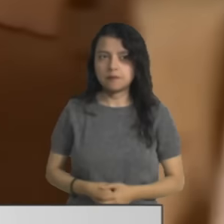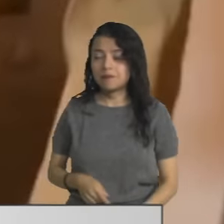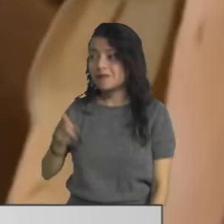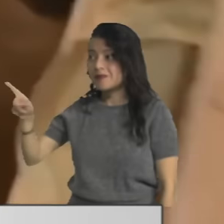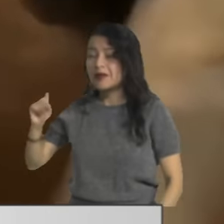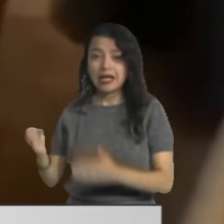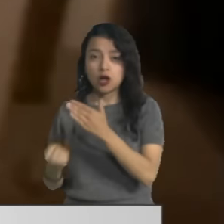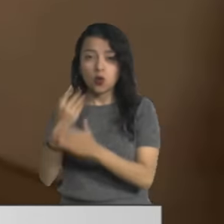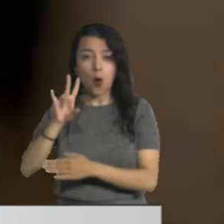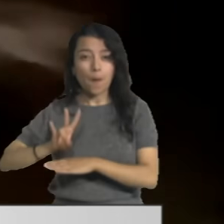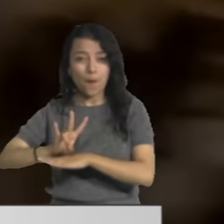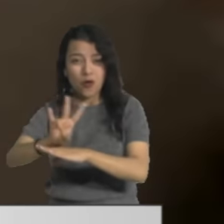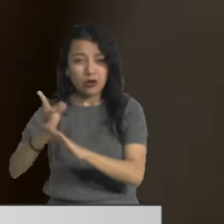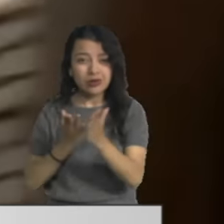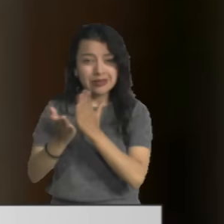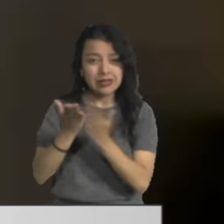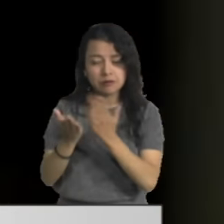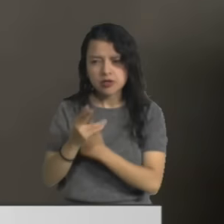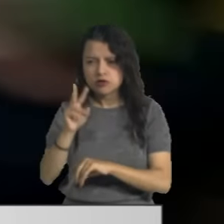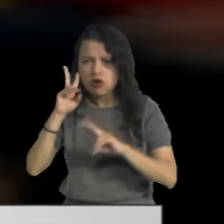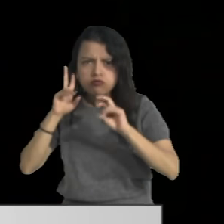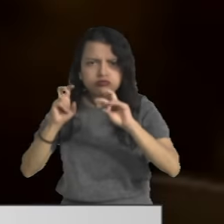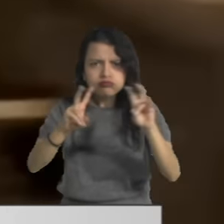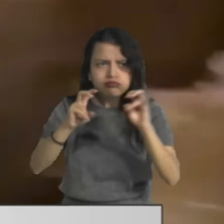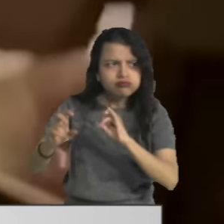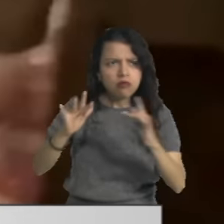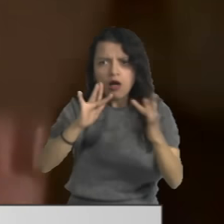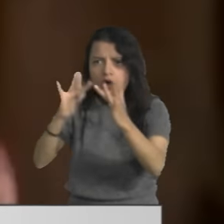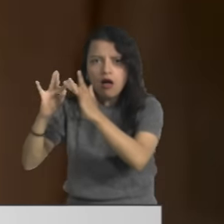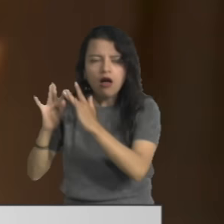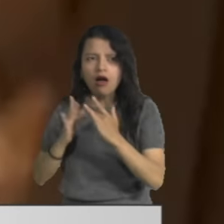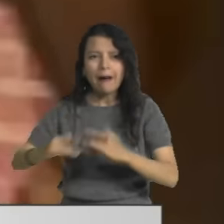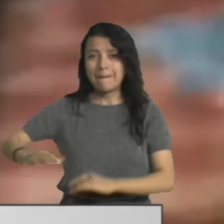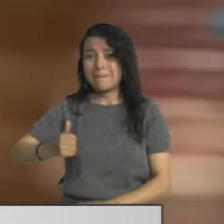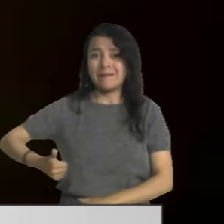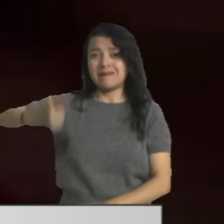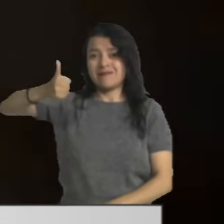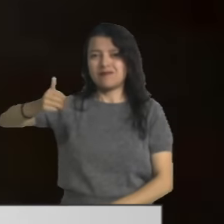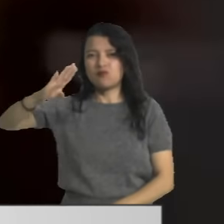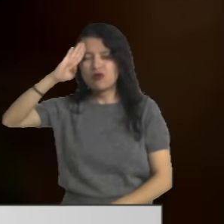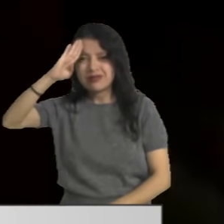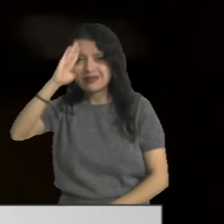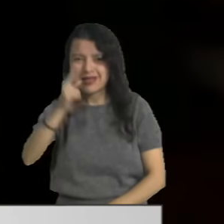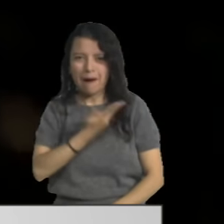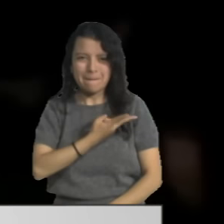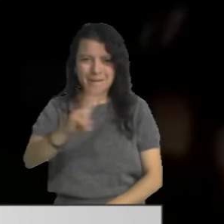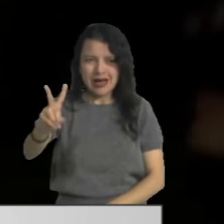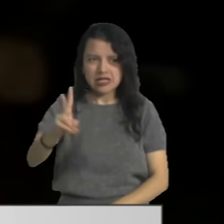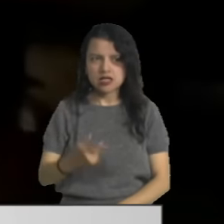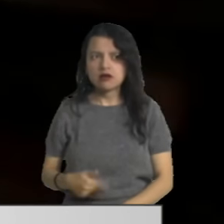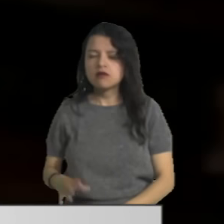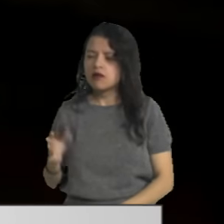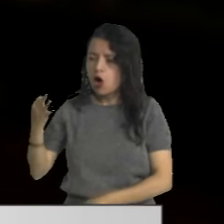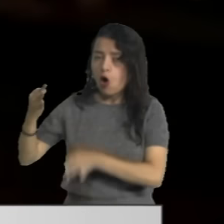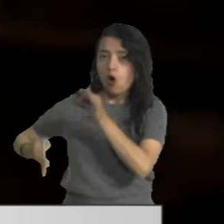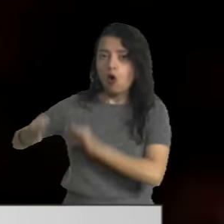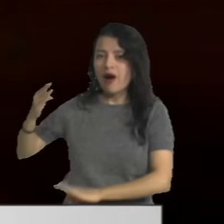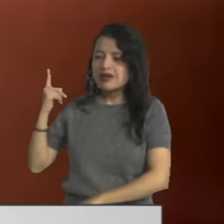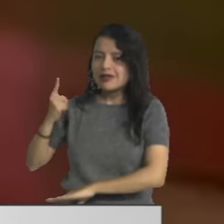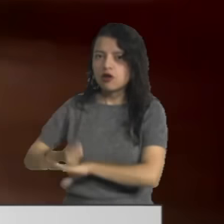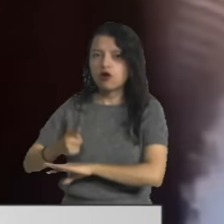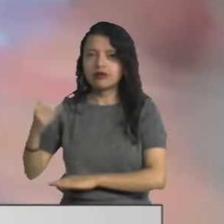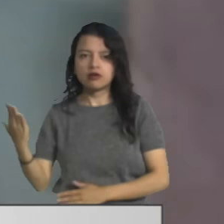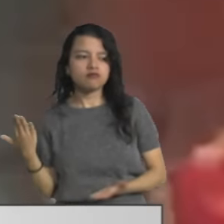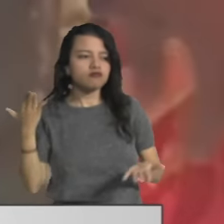a las personas y los territorios, en un trabajo articulado, el Departamento de Policía Valle, mediante una diligencia de registro y allanamiento en